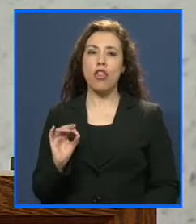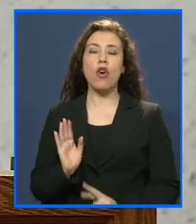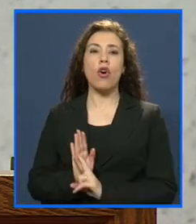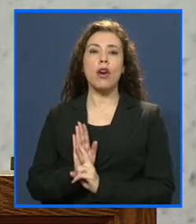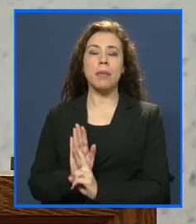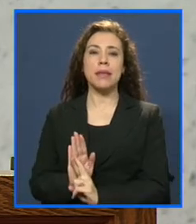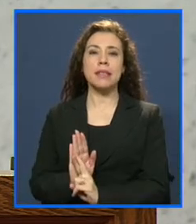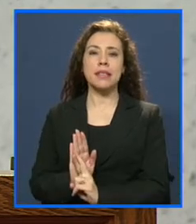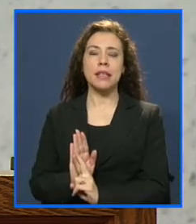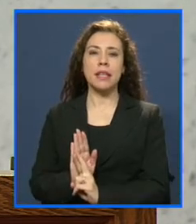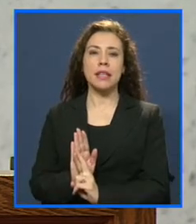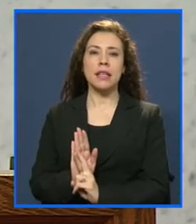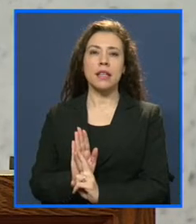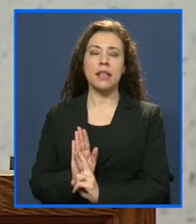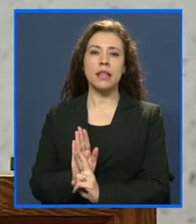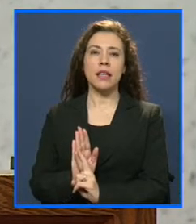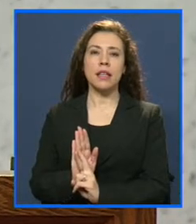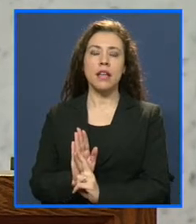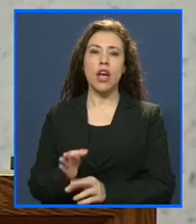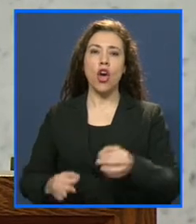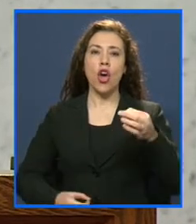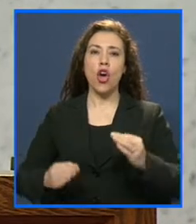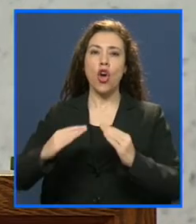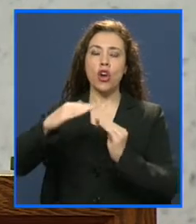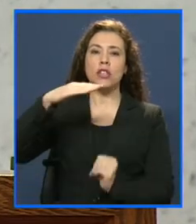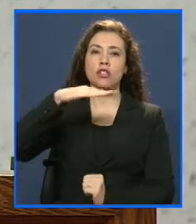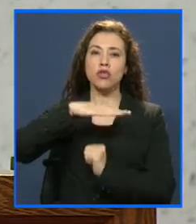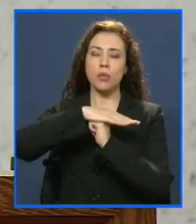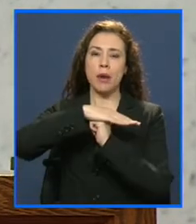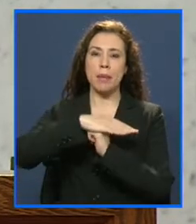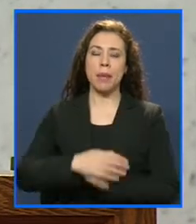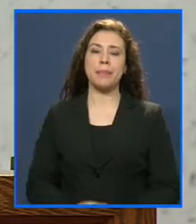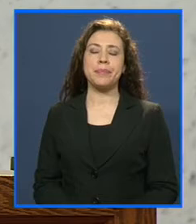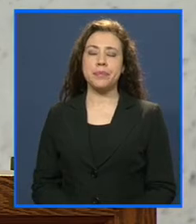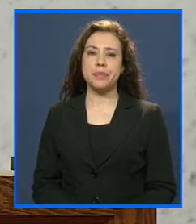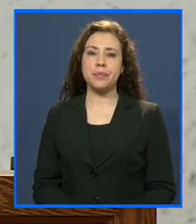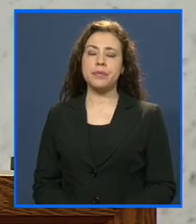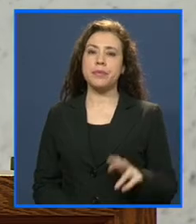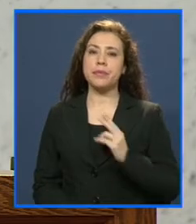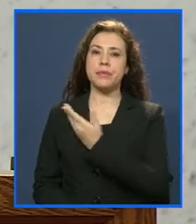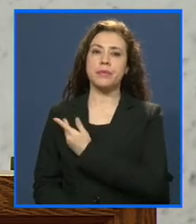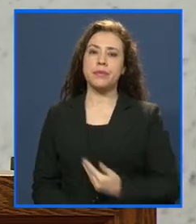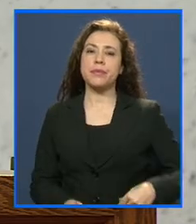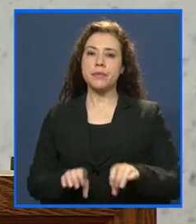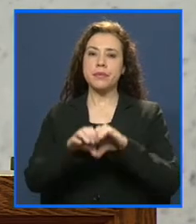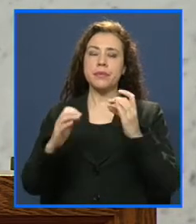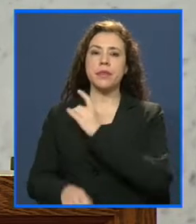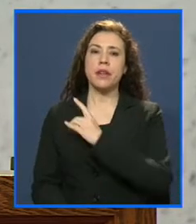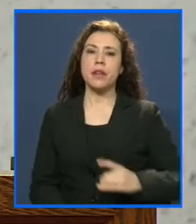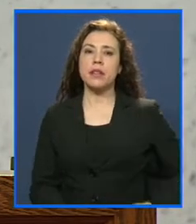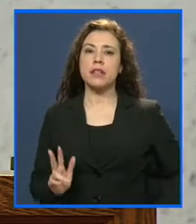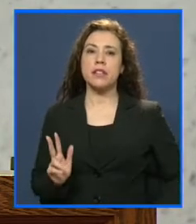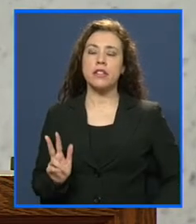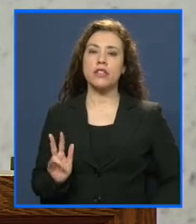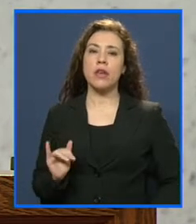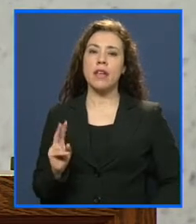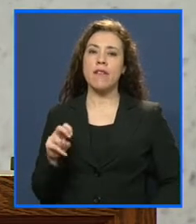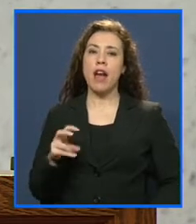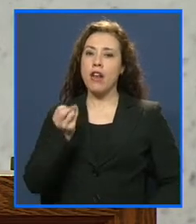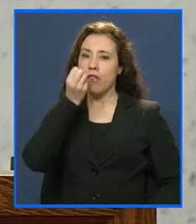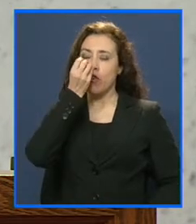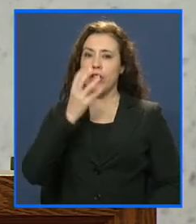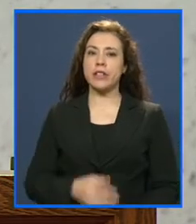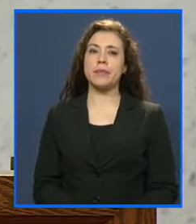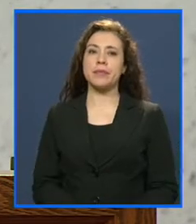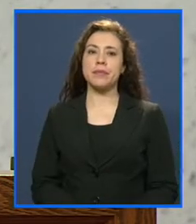de la corte suprema de la excelentísima corte suprema señor presidente de la cámara diputados de unidad flores garcía